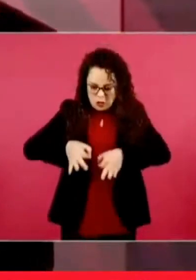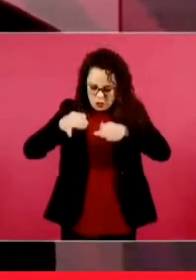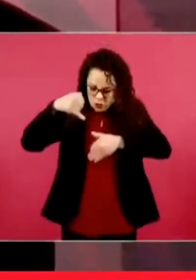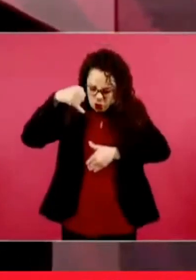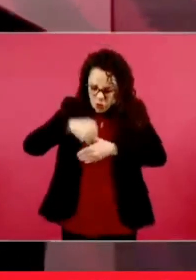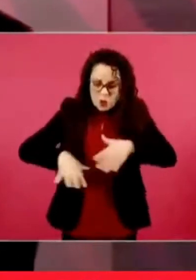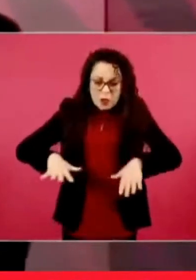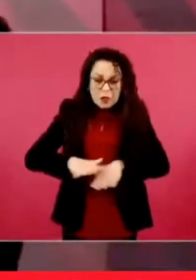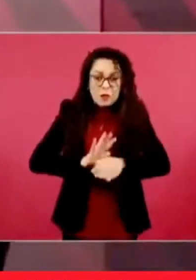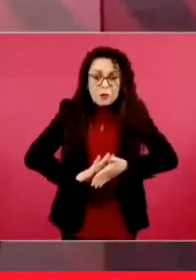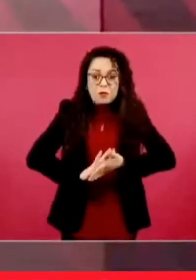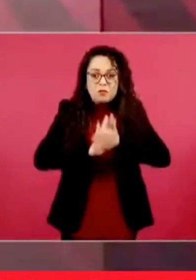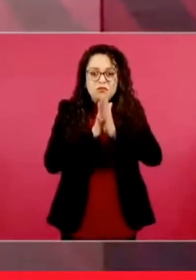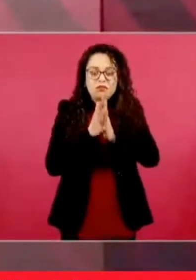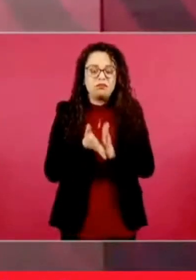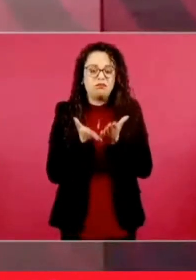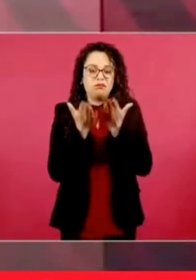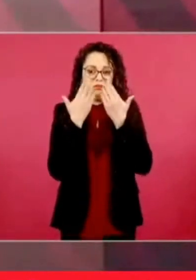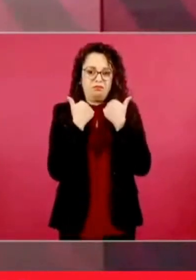Todo